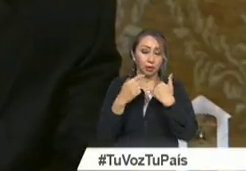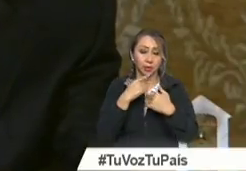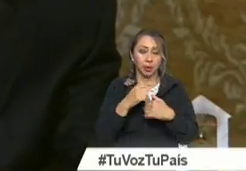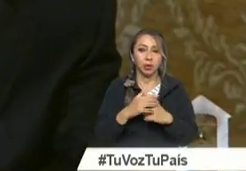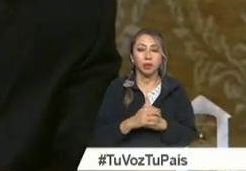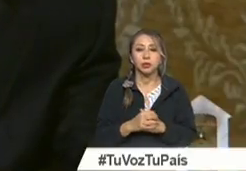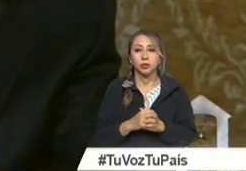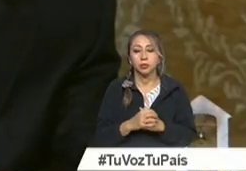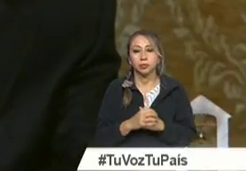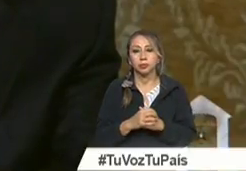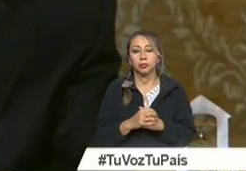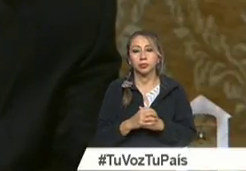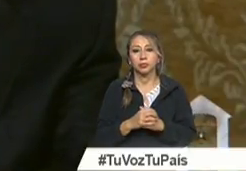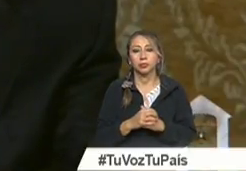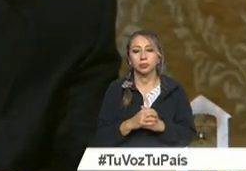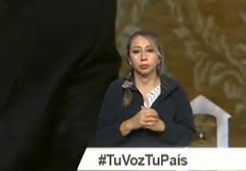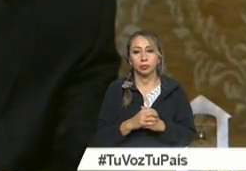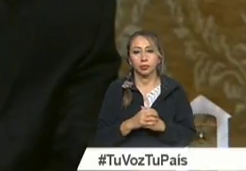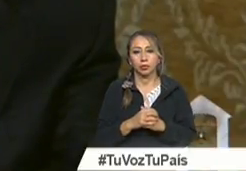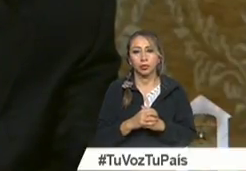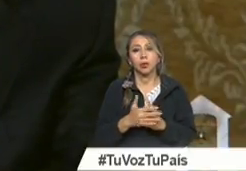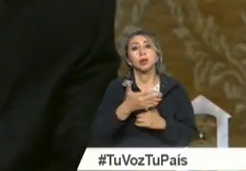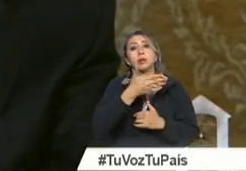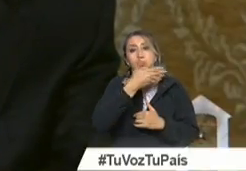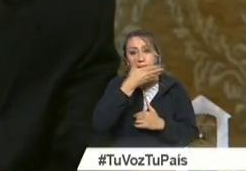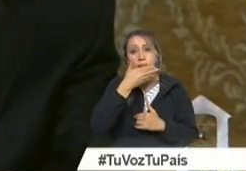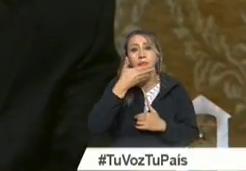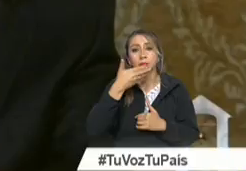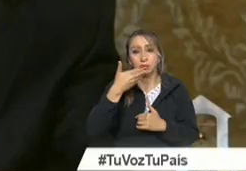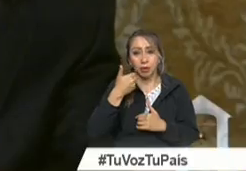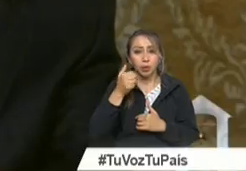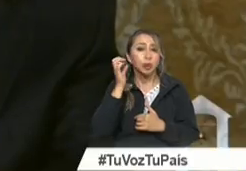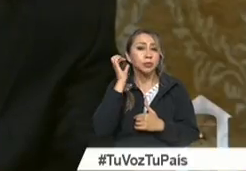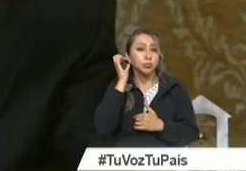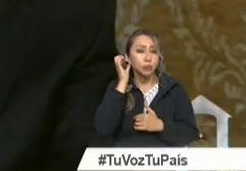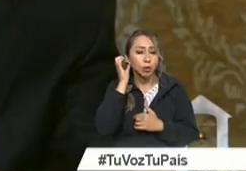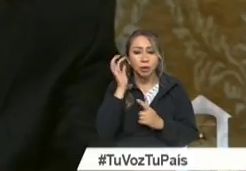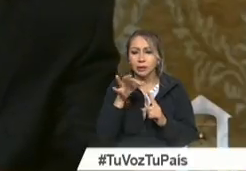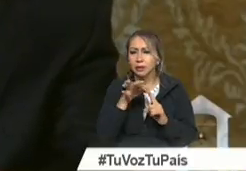bastante mejor que todos los demás